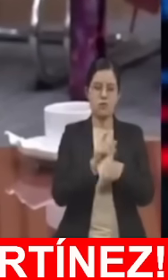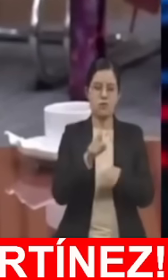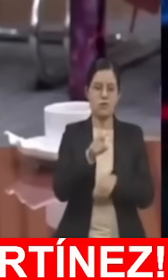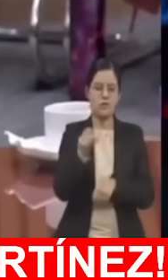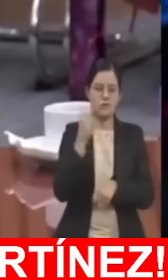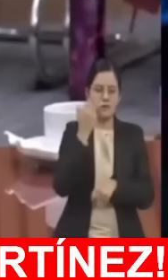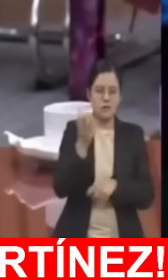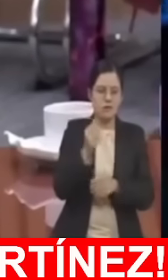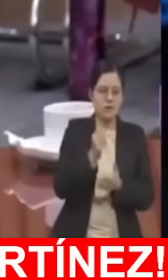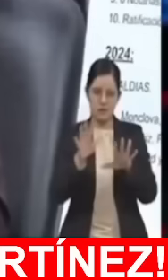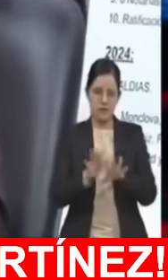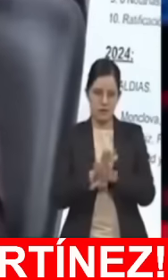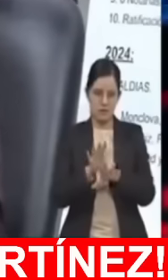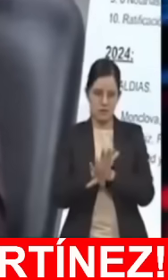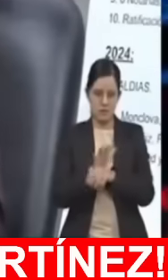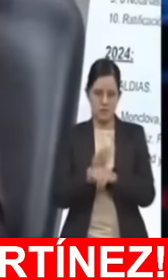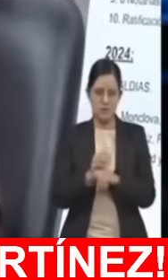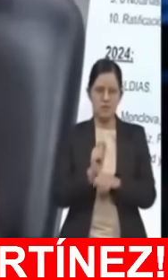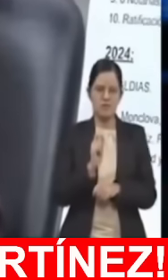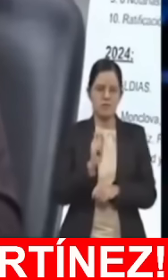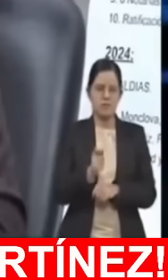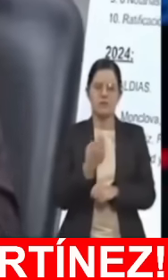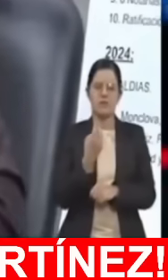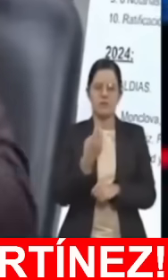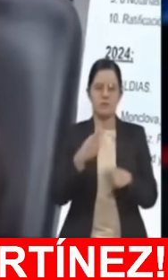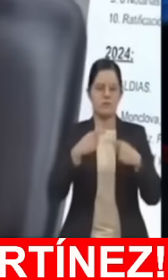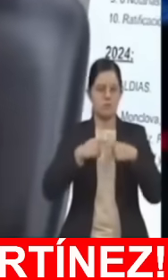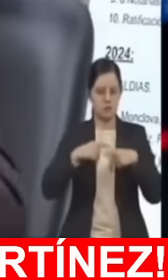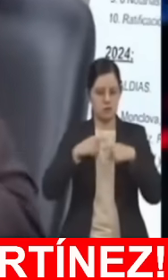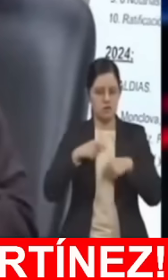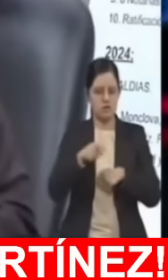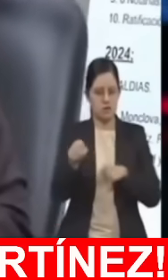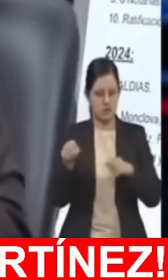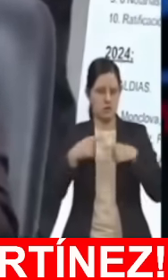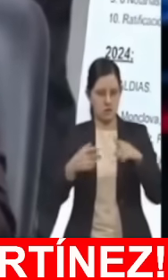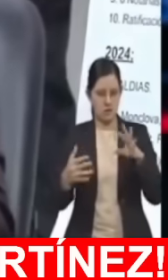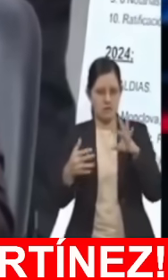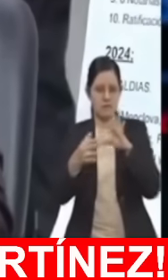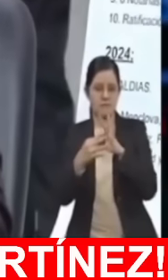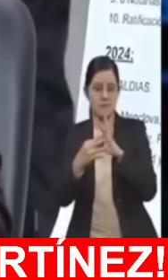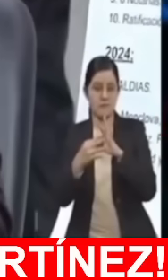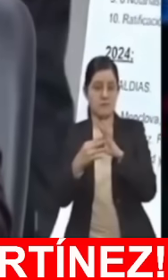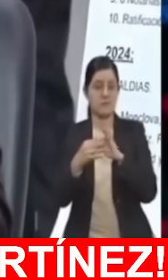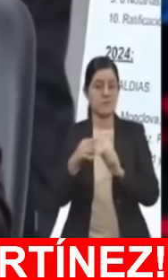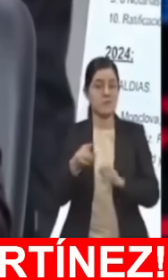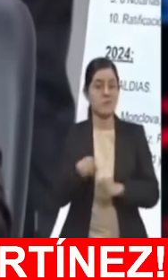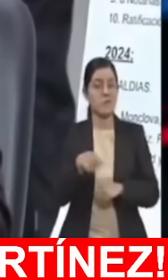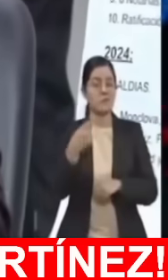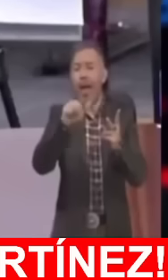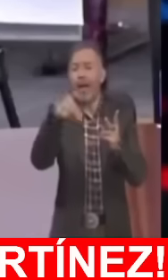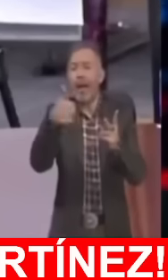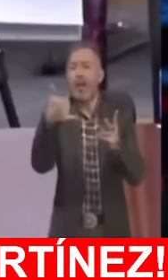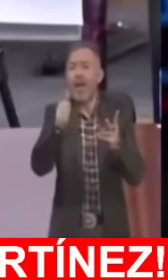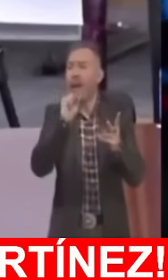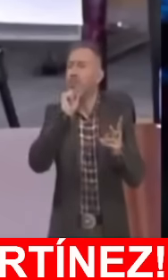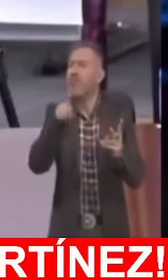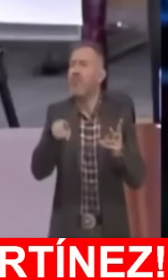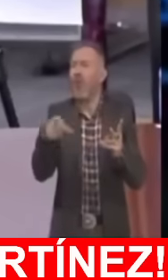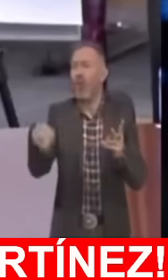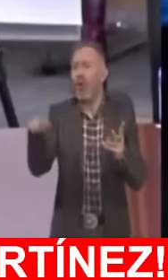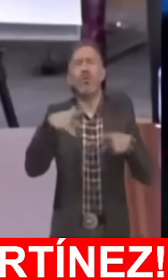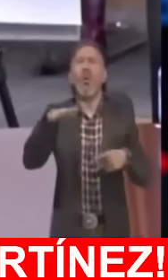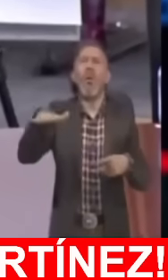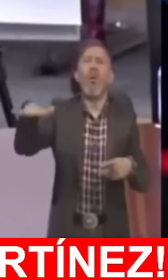nuestra coalición es una coalición con la gente la coalición de enfrente es una coalición para robar por eso en las